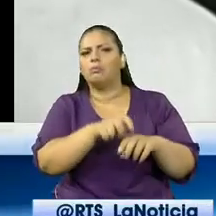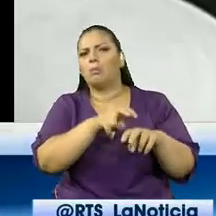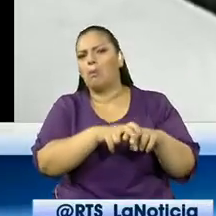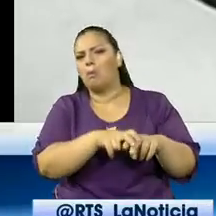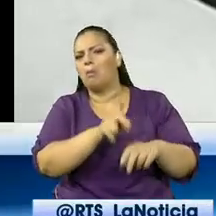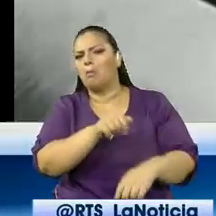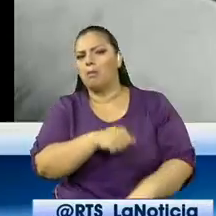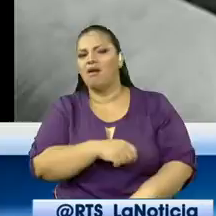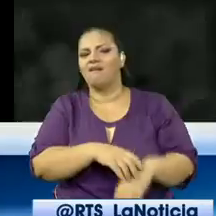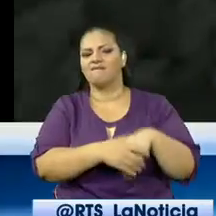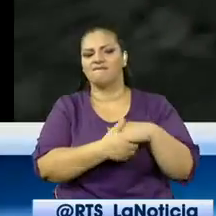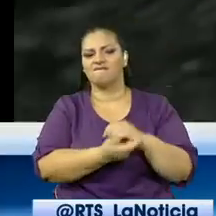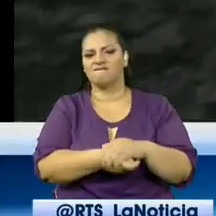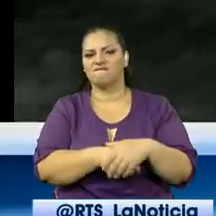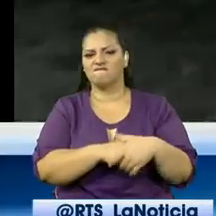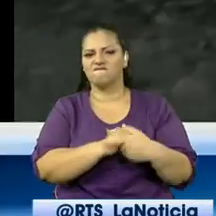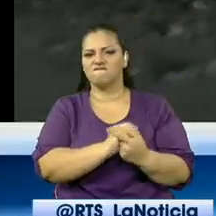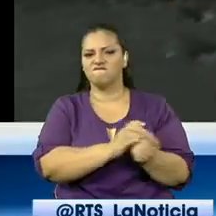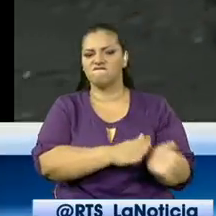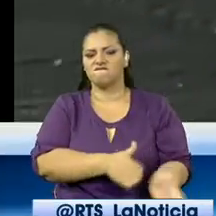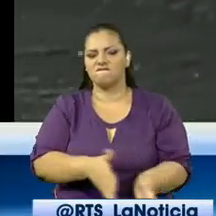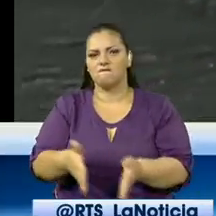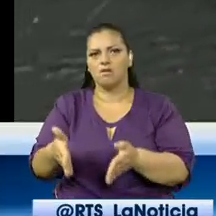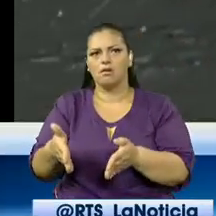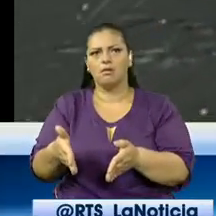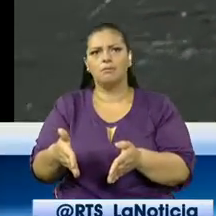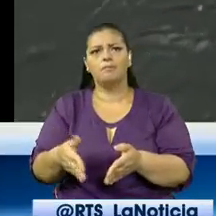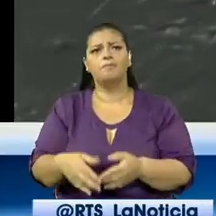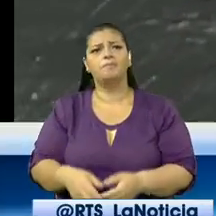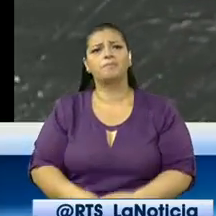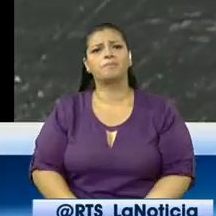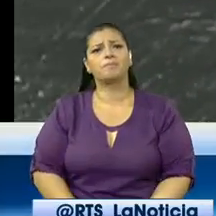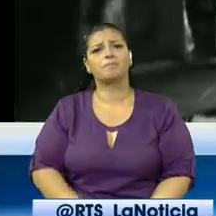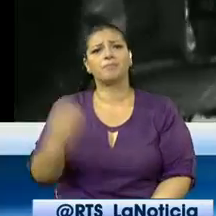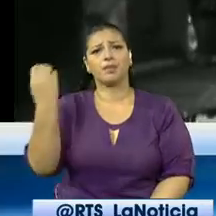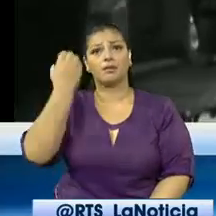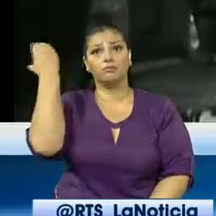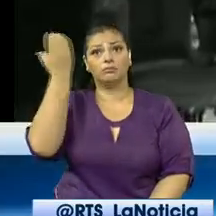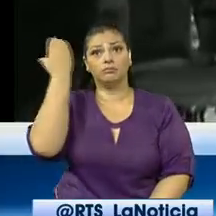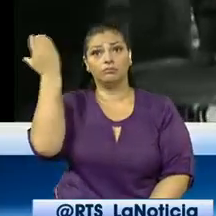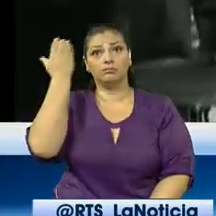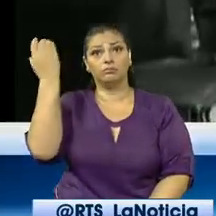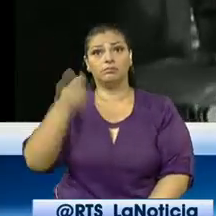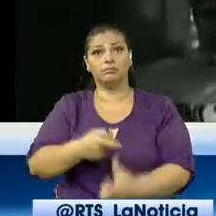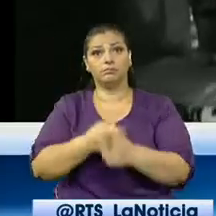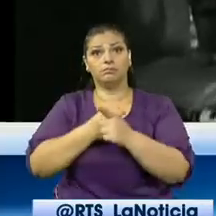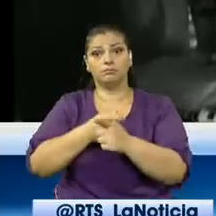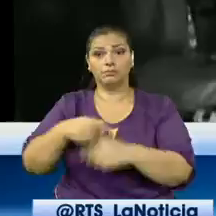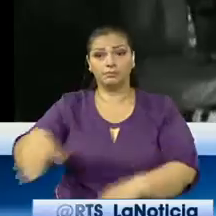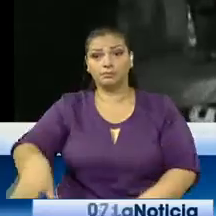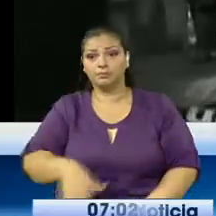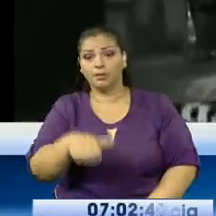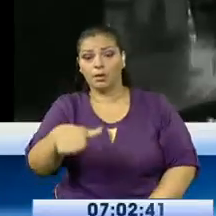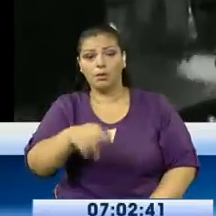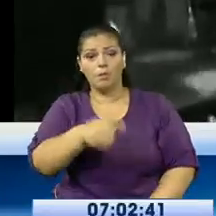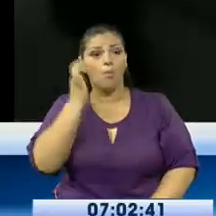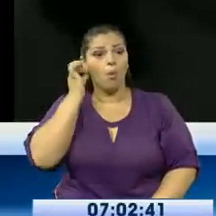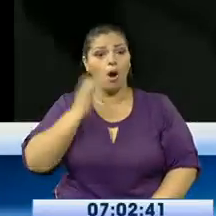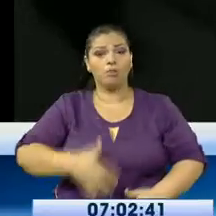sitio de la novedad. Intentaron salvar a quien llevaba en su vientre, pero todo esfuerzo resultó en